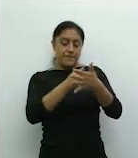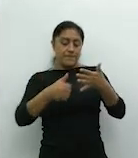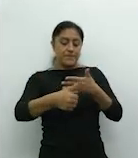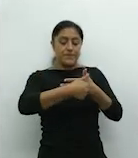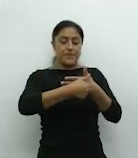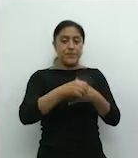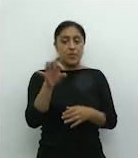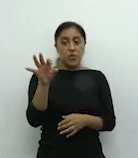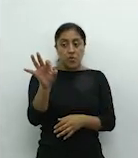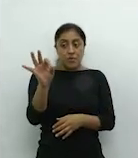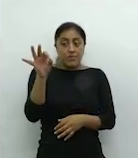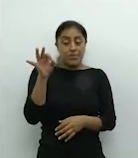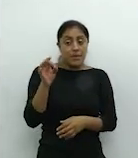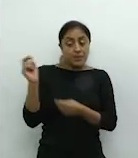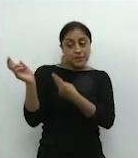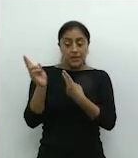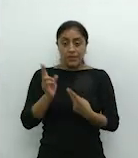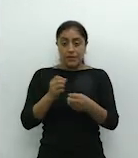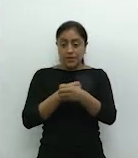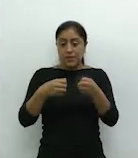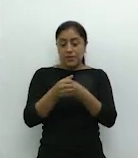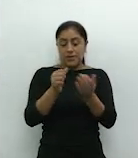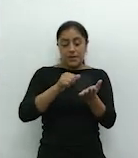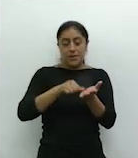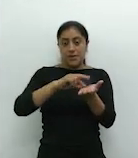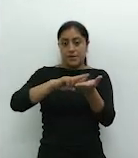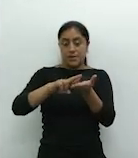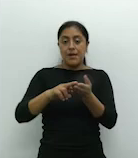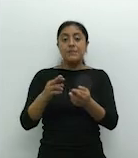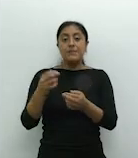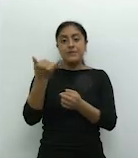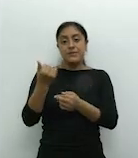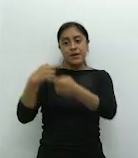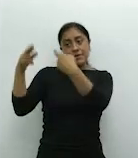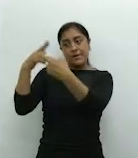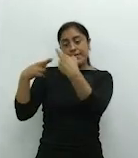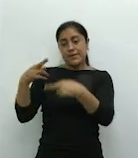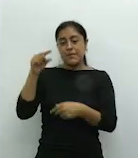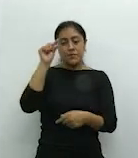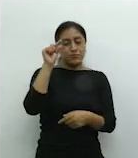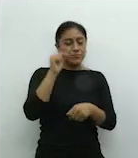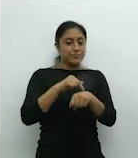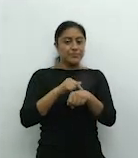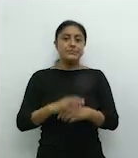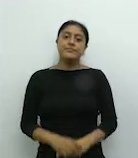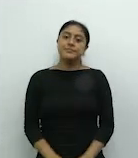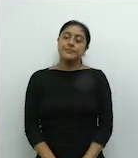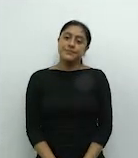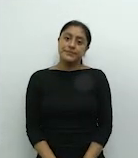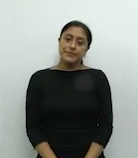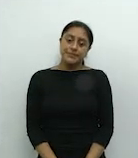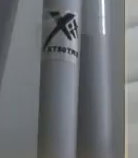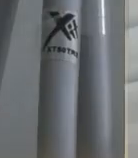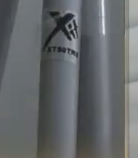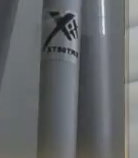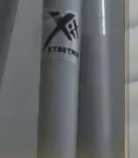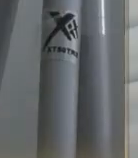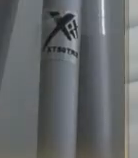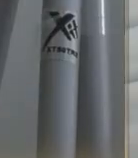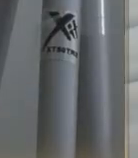caduca, lo invitamos a que se acerque a renovarlo a una de nuestras oficinas registrales. Volvemos con más en breve.